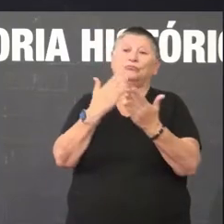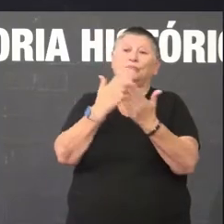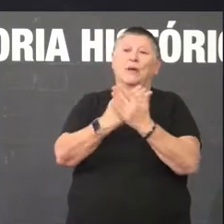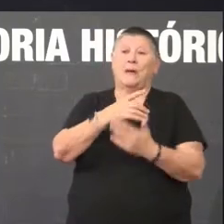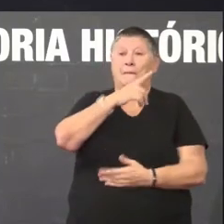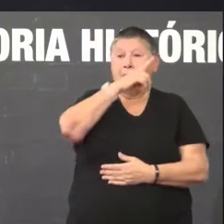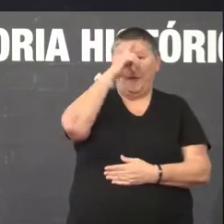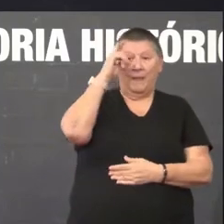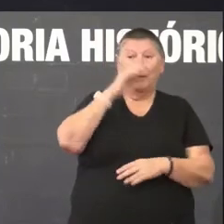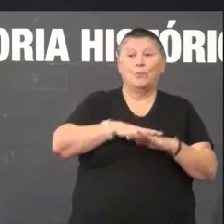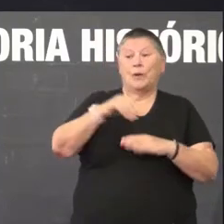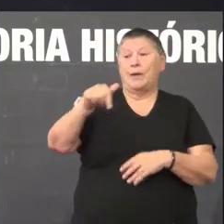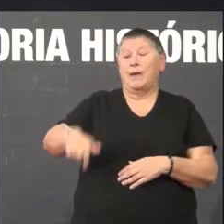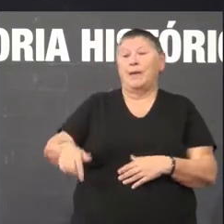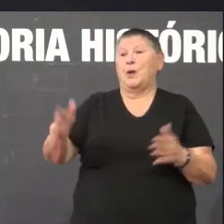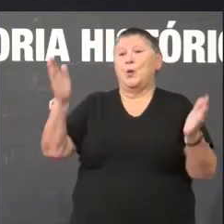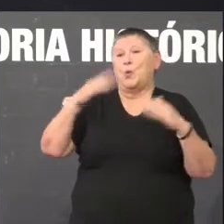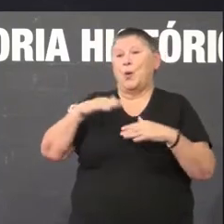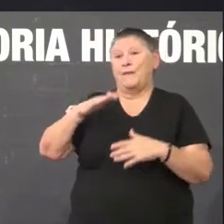estudar aquí filosofía, non había,